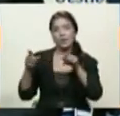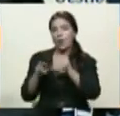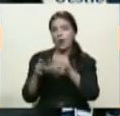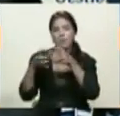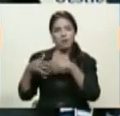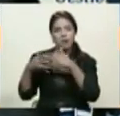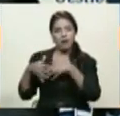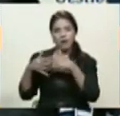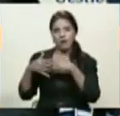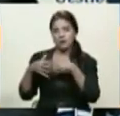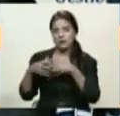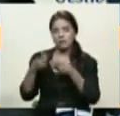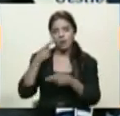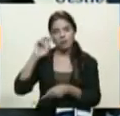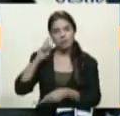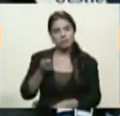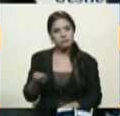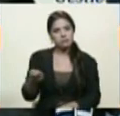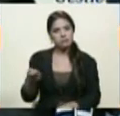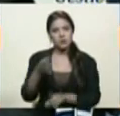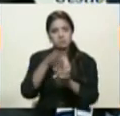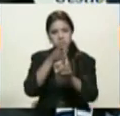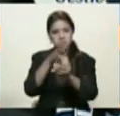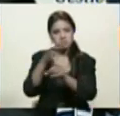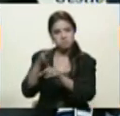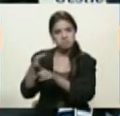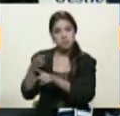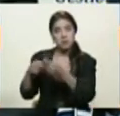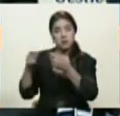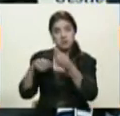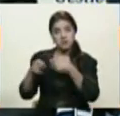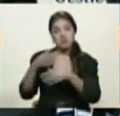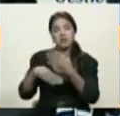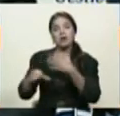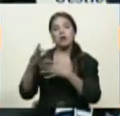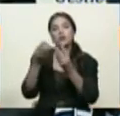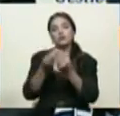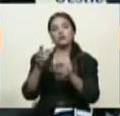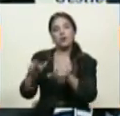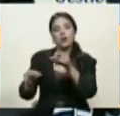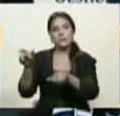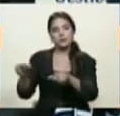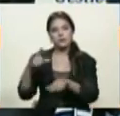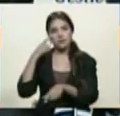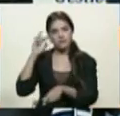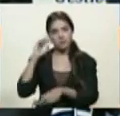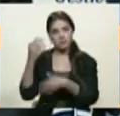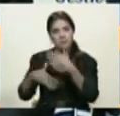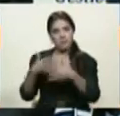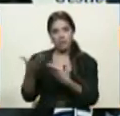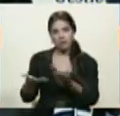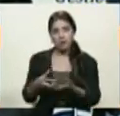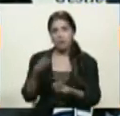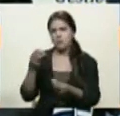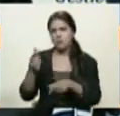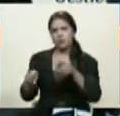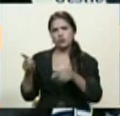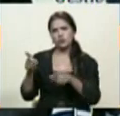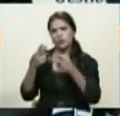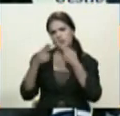para extorsionar para perseguir para traficar con la gente incluso muchos de ellos